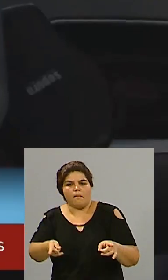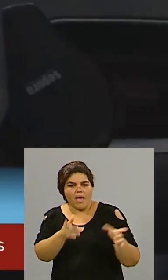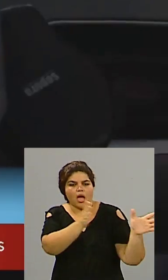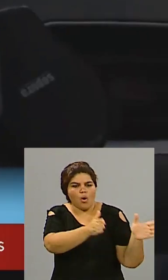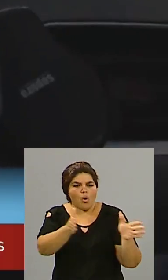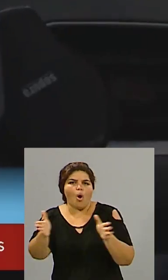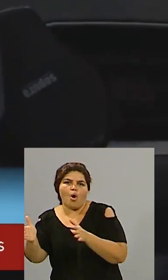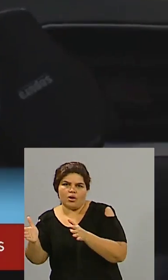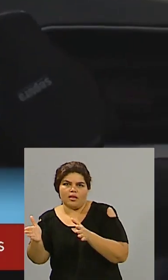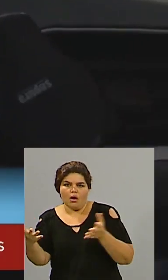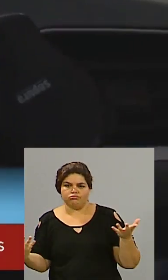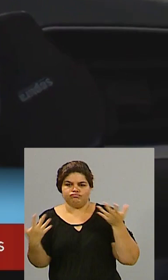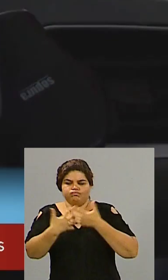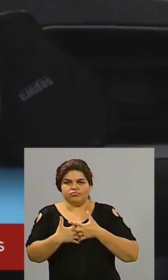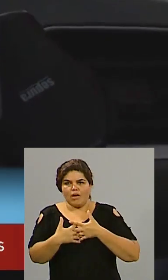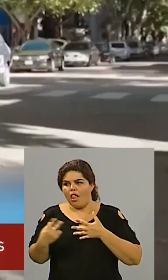Y en cualquier fuero, tal, ¿no?, cual.